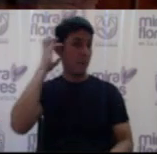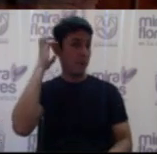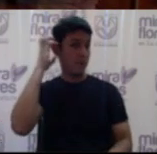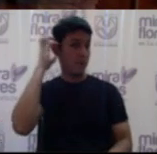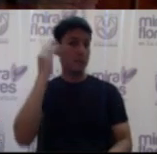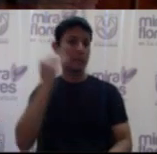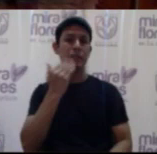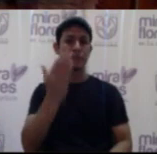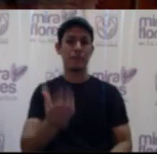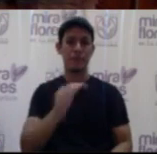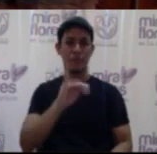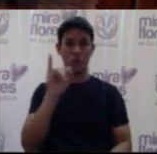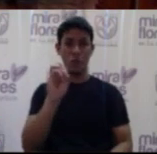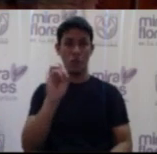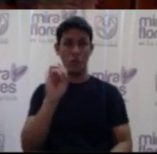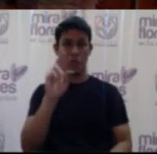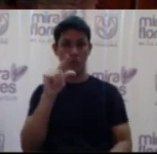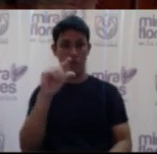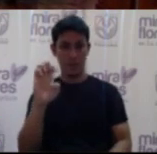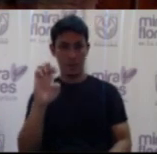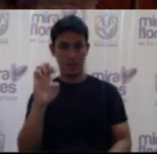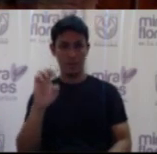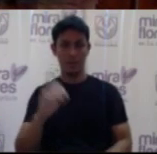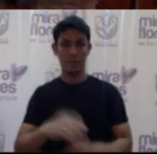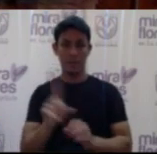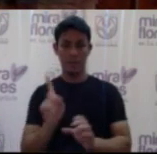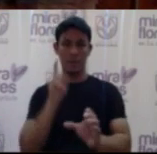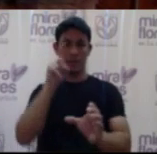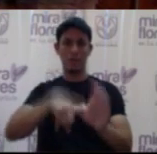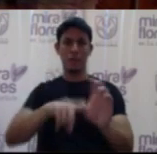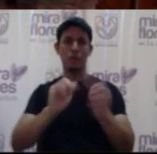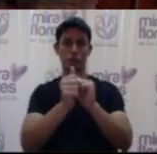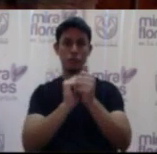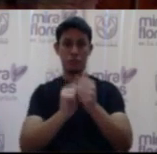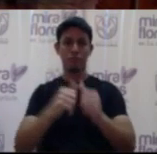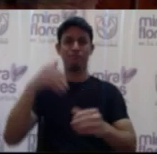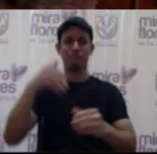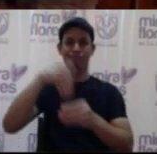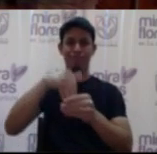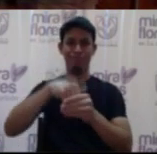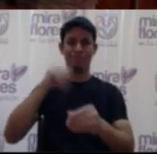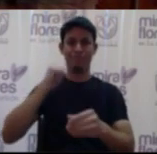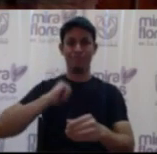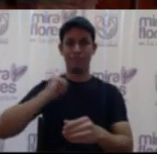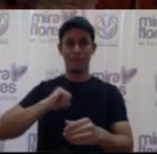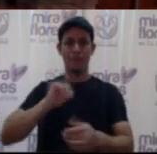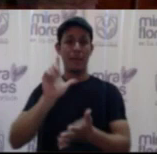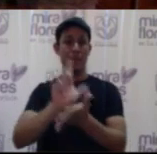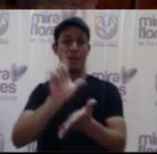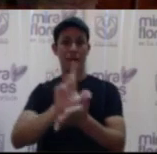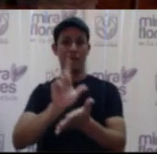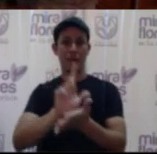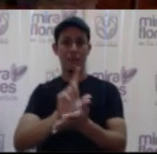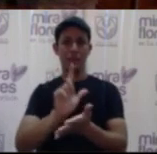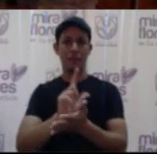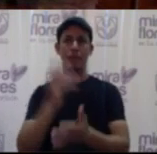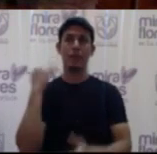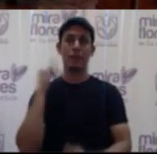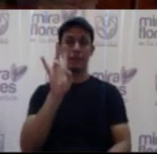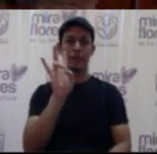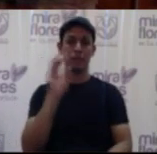Vicente Martín Muñoz Wells, participó como candidato a la Alcaldía Metropolitana de Lima en las elecciones municipales realizadas el domingo 7 de